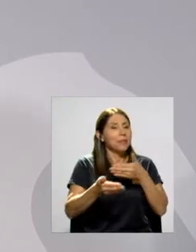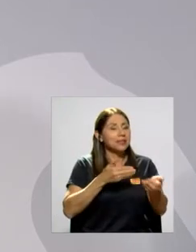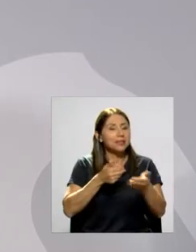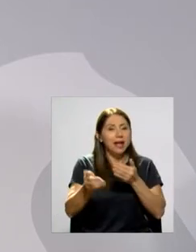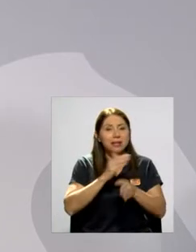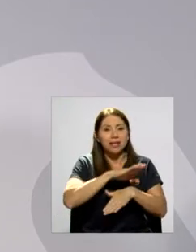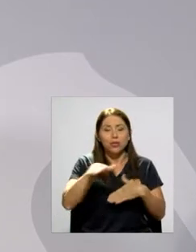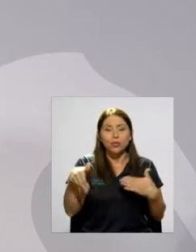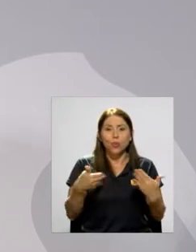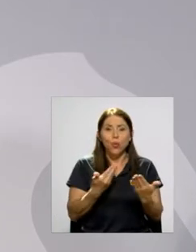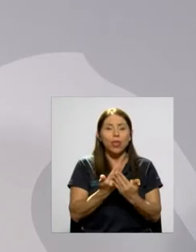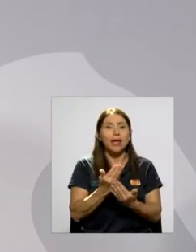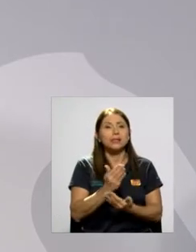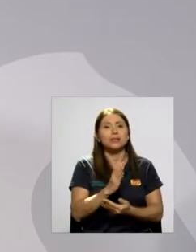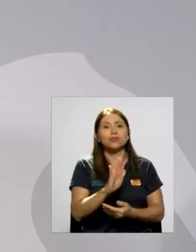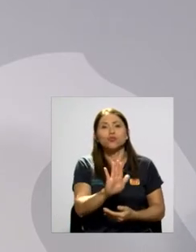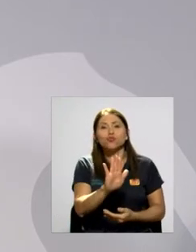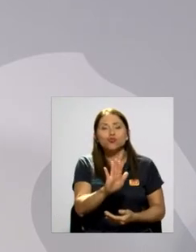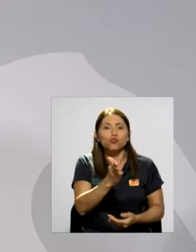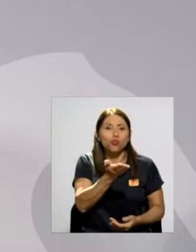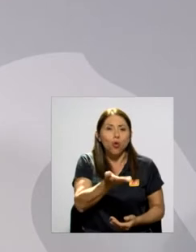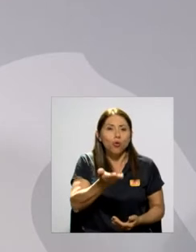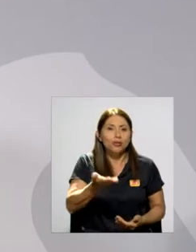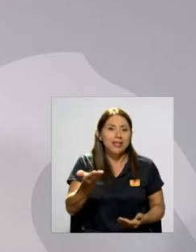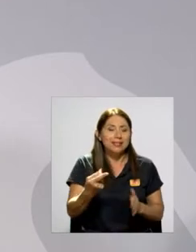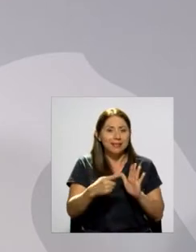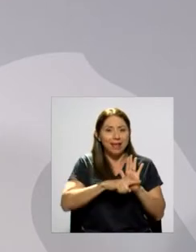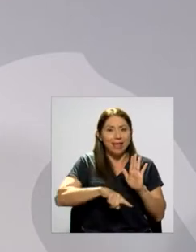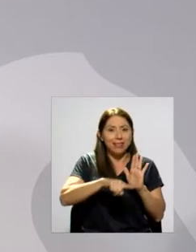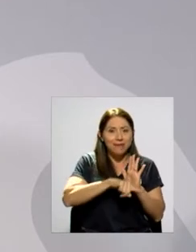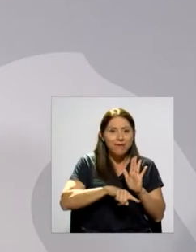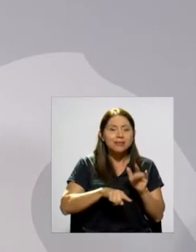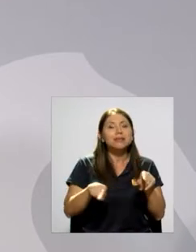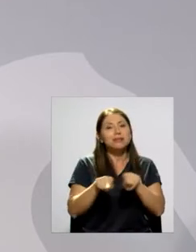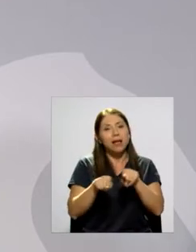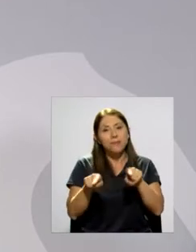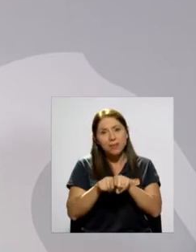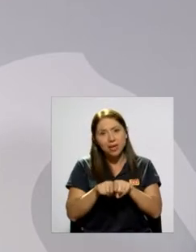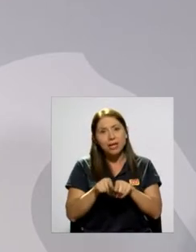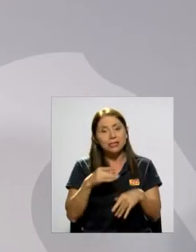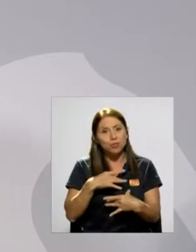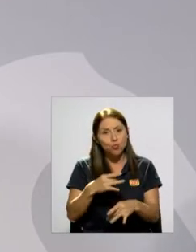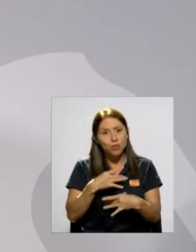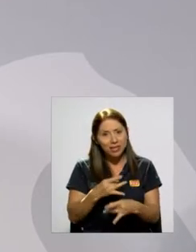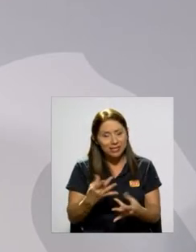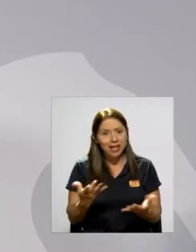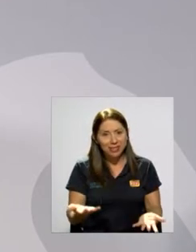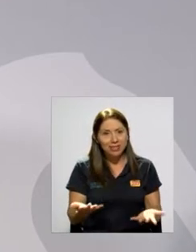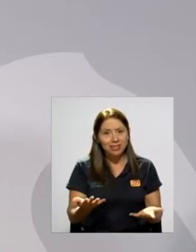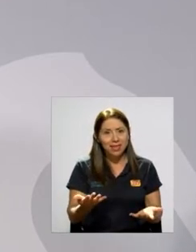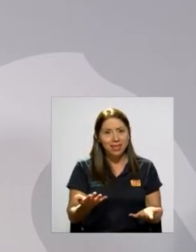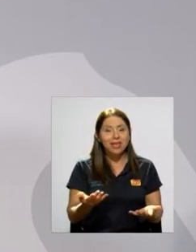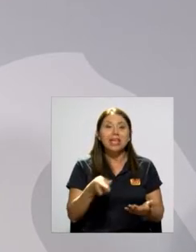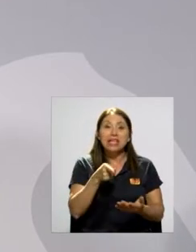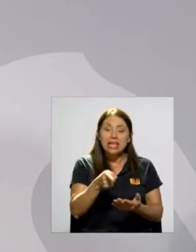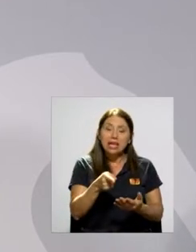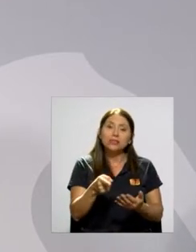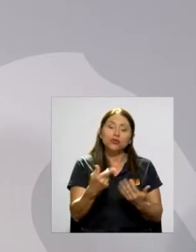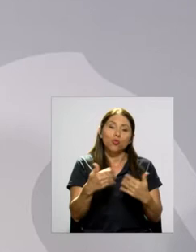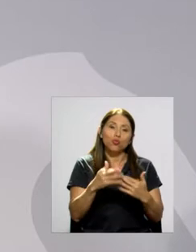todas sus cosas negativas, pues también ha sido muy interesante y nos dejará